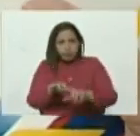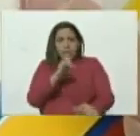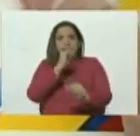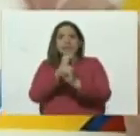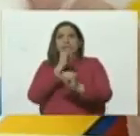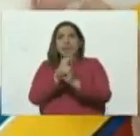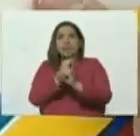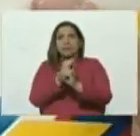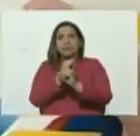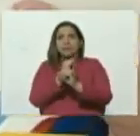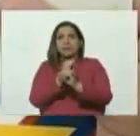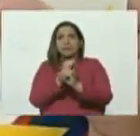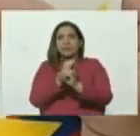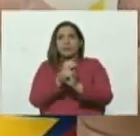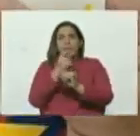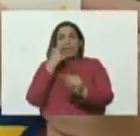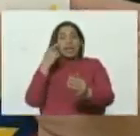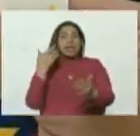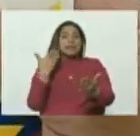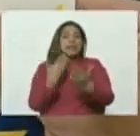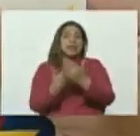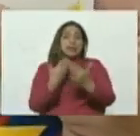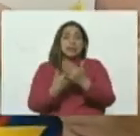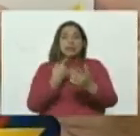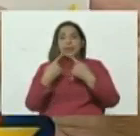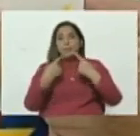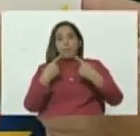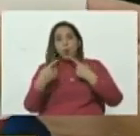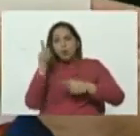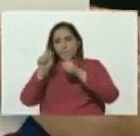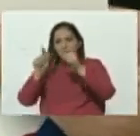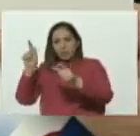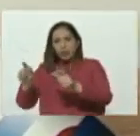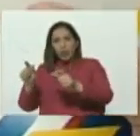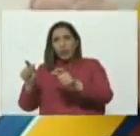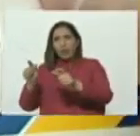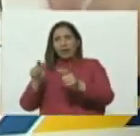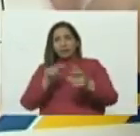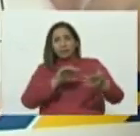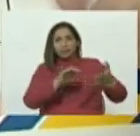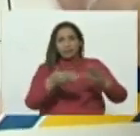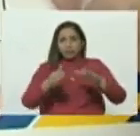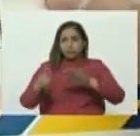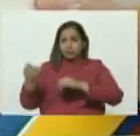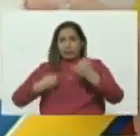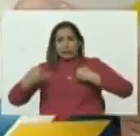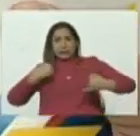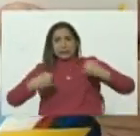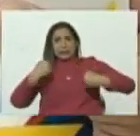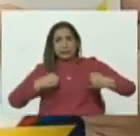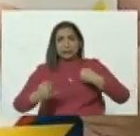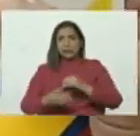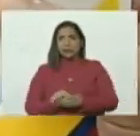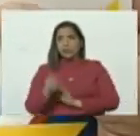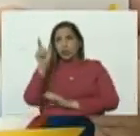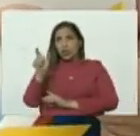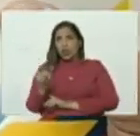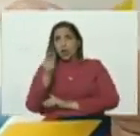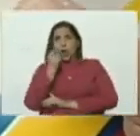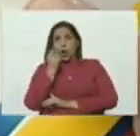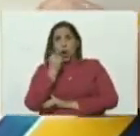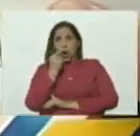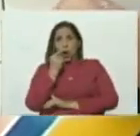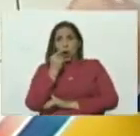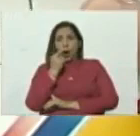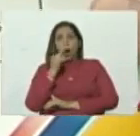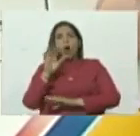Busquen en las redes los testimonios de personas que fueron torturados por este homicida, por José Gregorio Valladares, el de la frase, en un